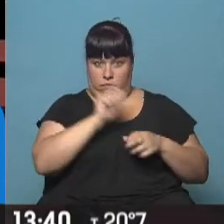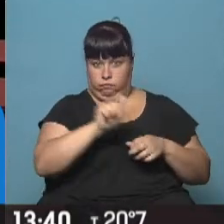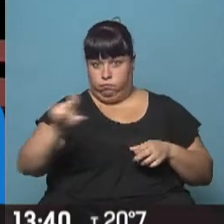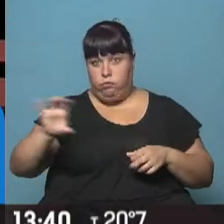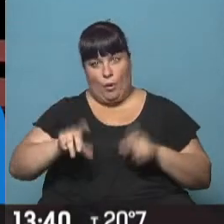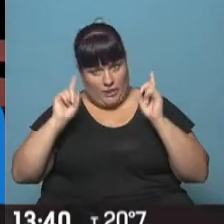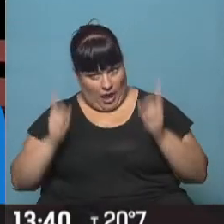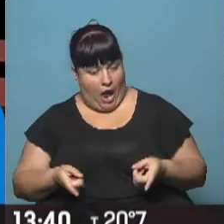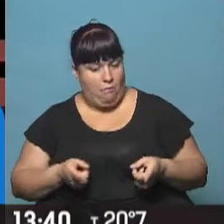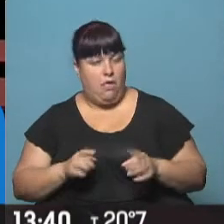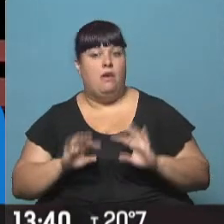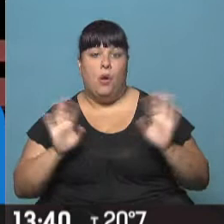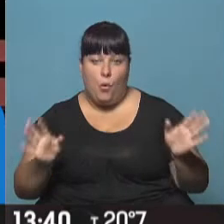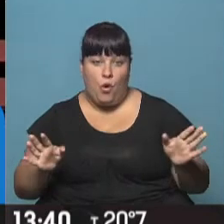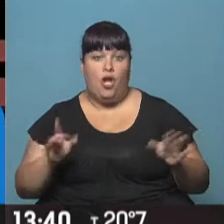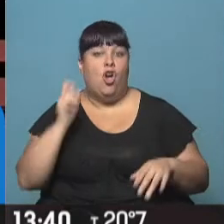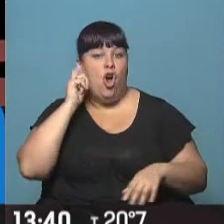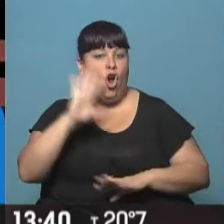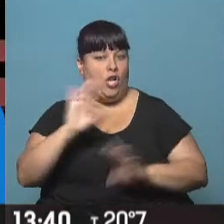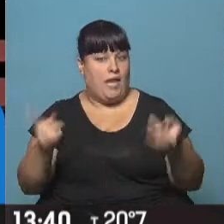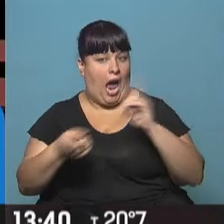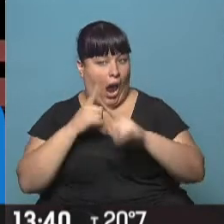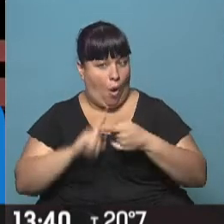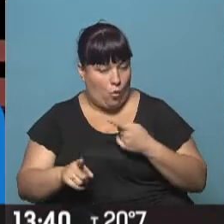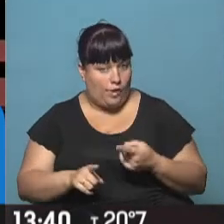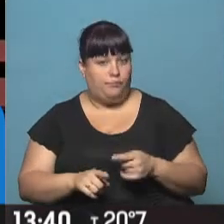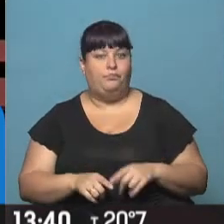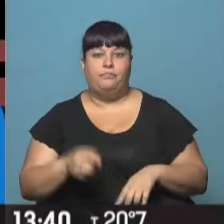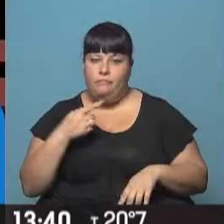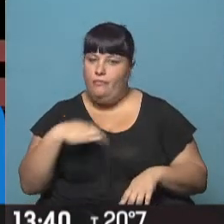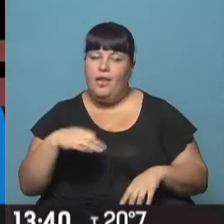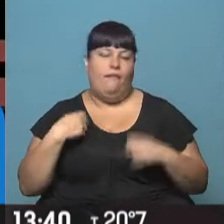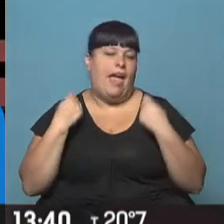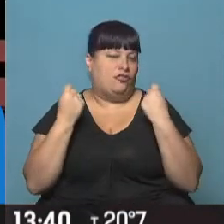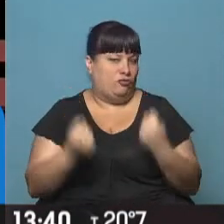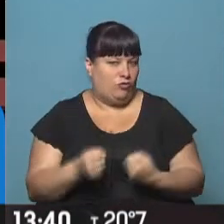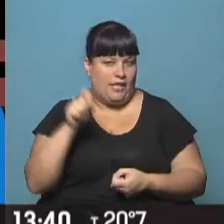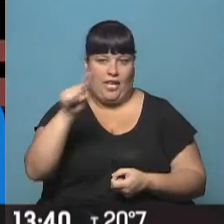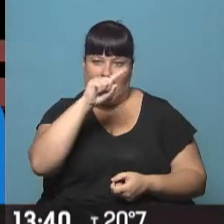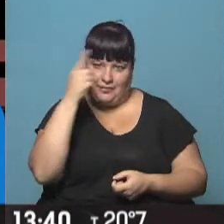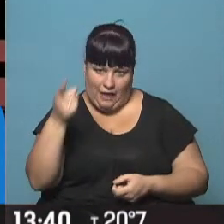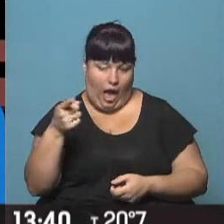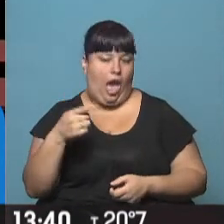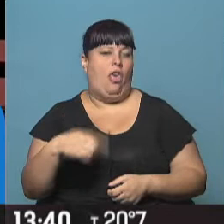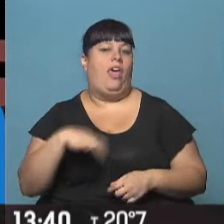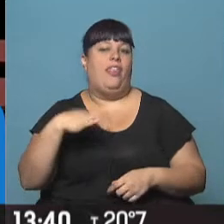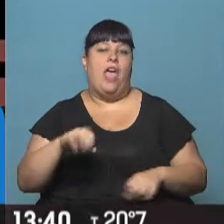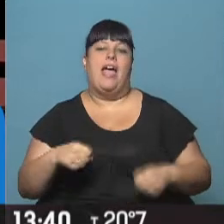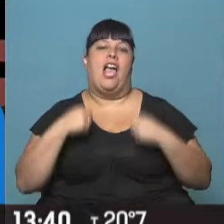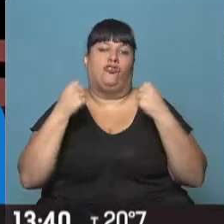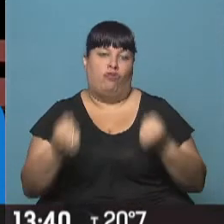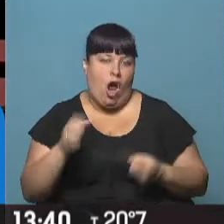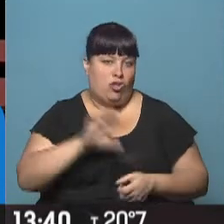técnicos. Así que llegamos a un acuerdo que demanda un esfuerzo del Estado Nacional, que demanda un esfuerzo